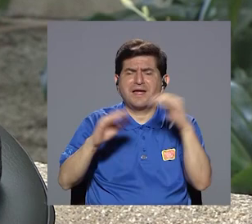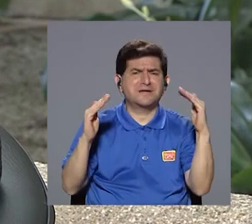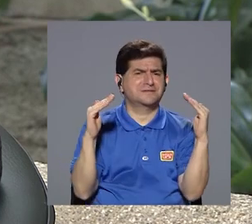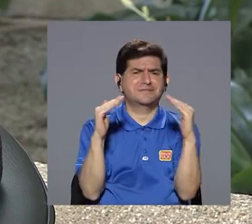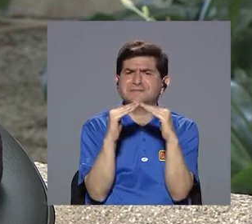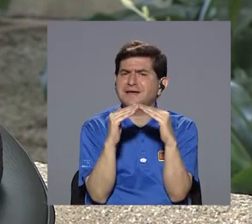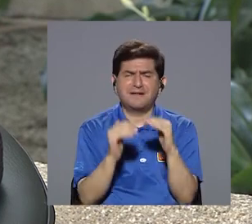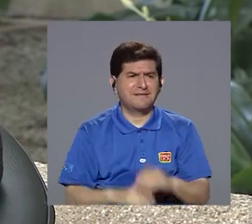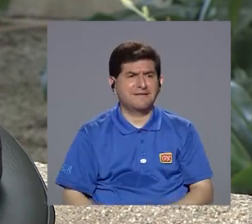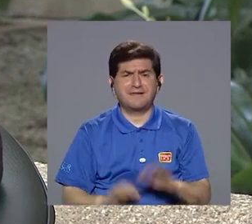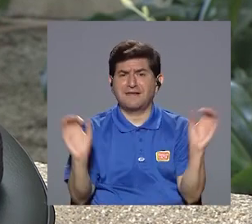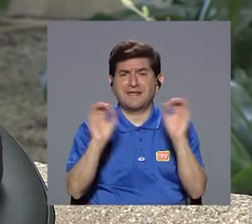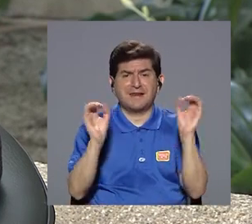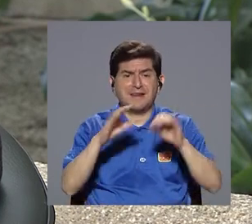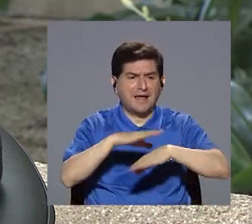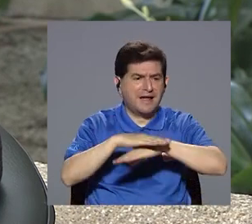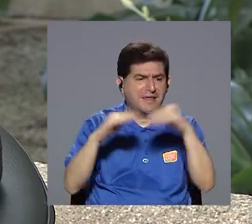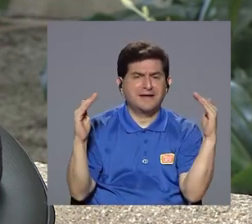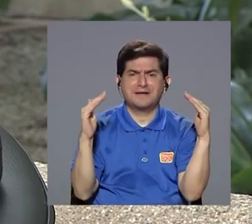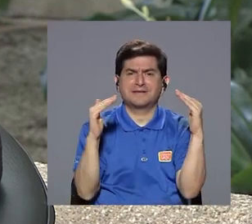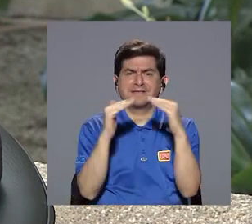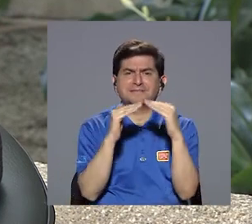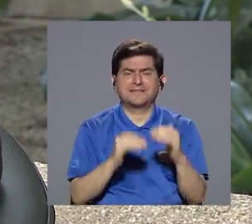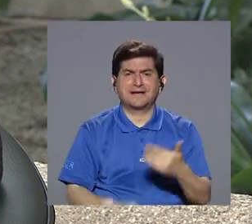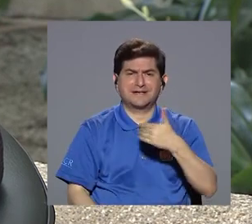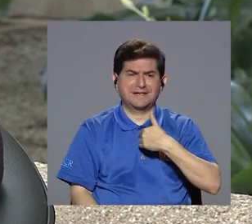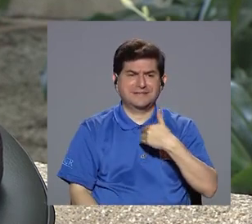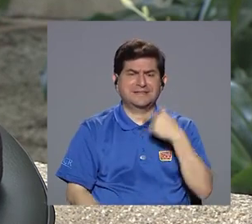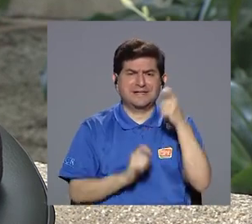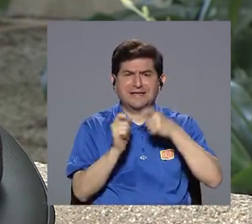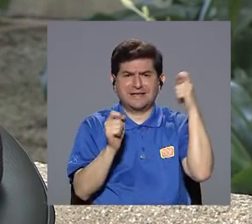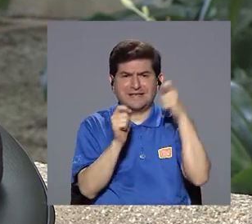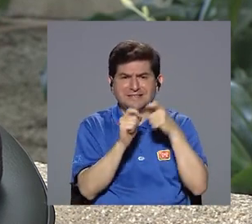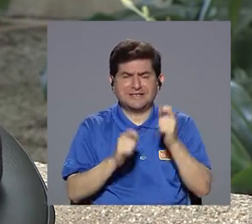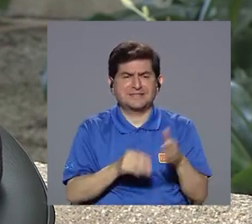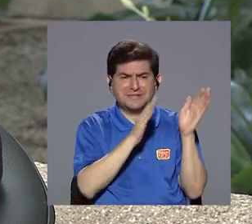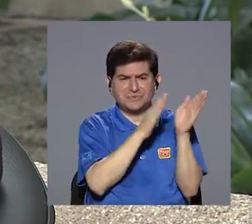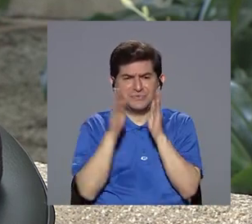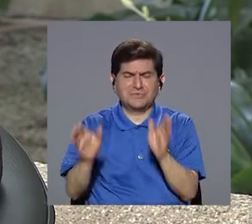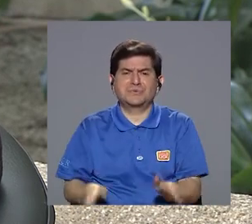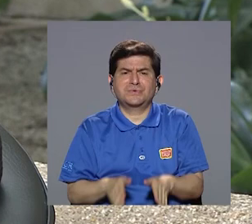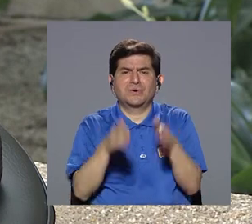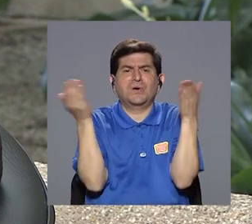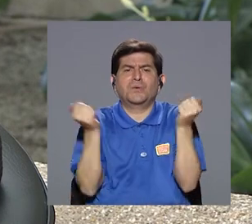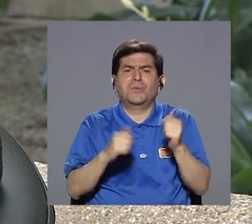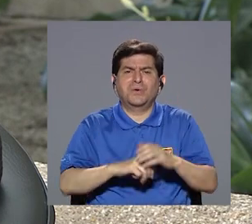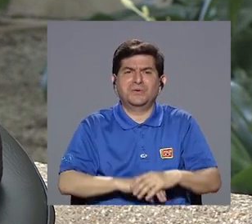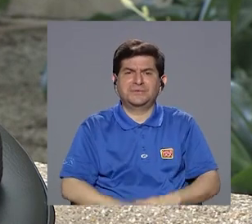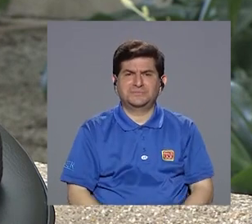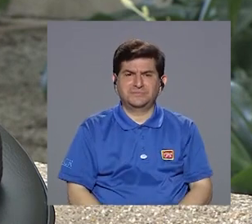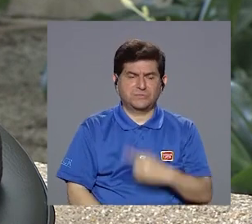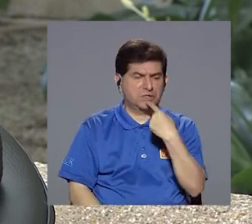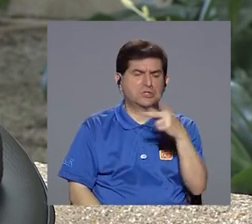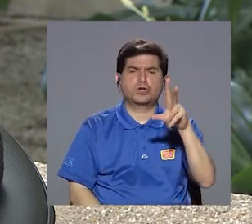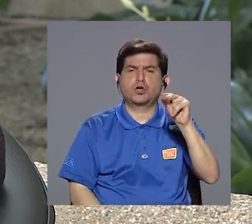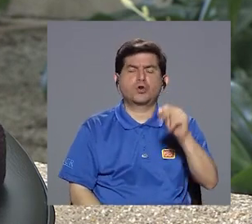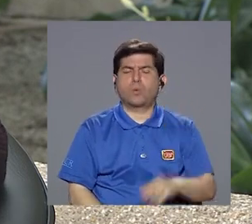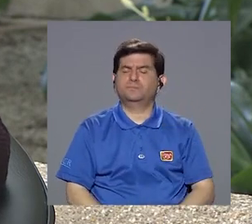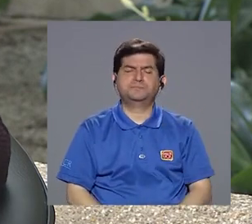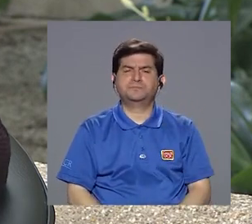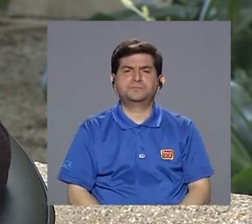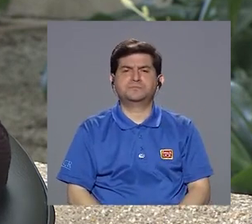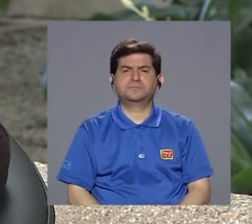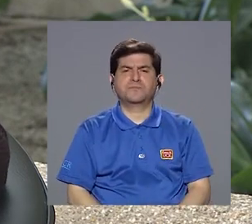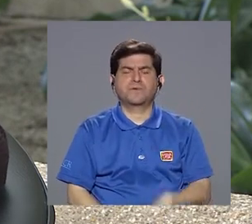su casa. Porque nada de lo que sale de su casa, ella tiene certeza de cómo fue preparado. Entonces te dicen, no, yo no,